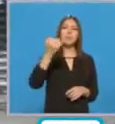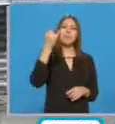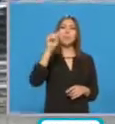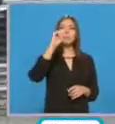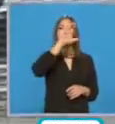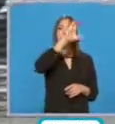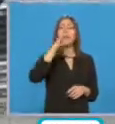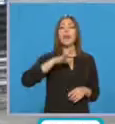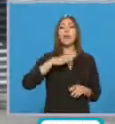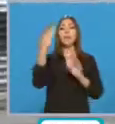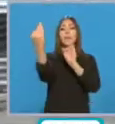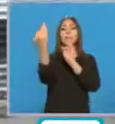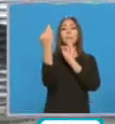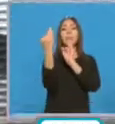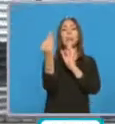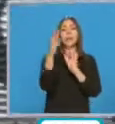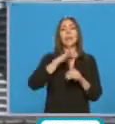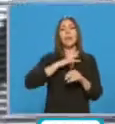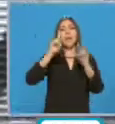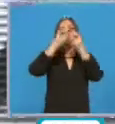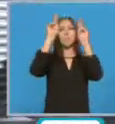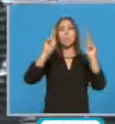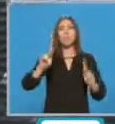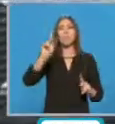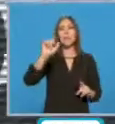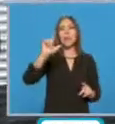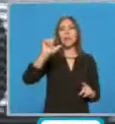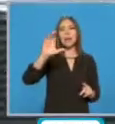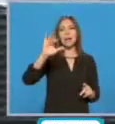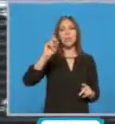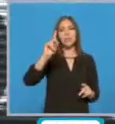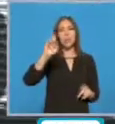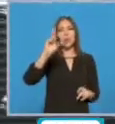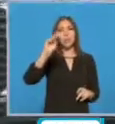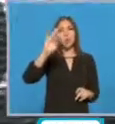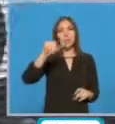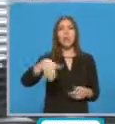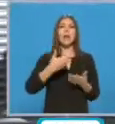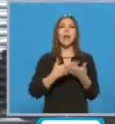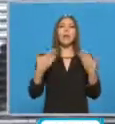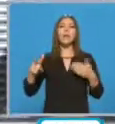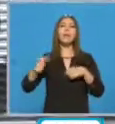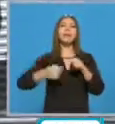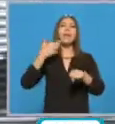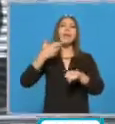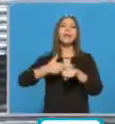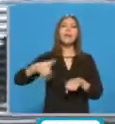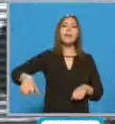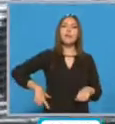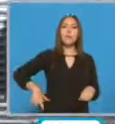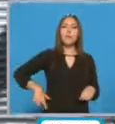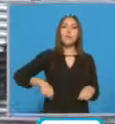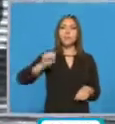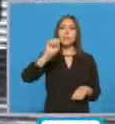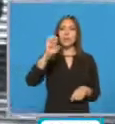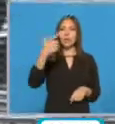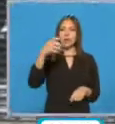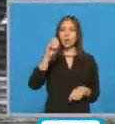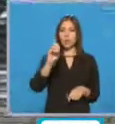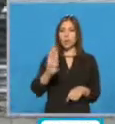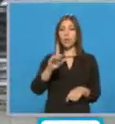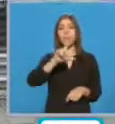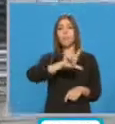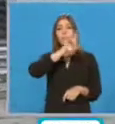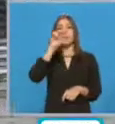enfrente, está el Palacio de Cobian, la Secretaría de Gobernación, y más adelante vamos a ver unos edificios